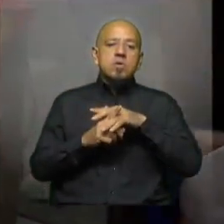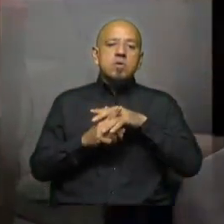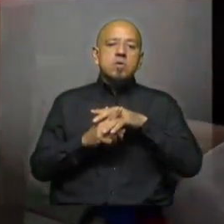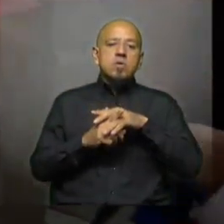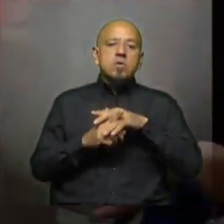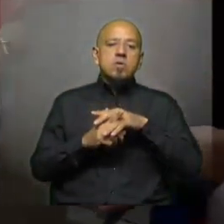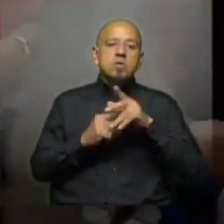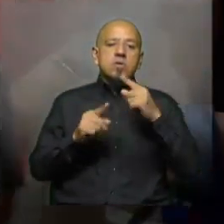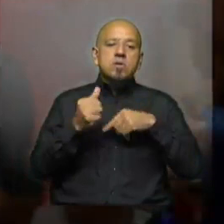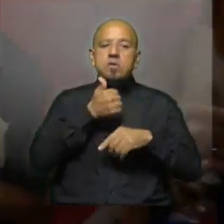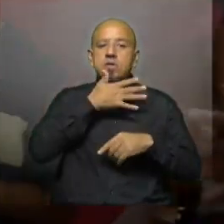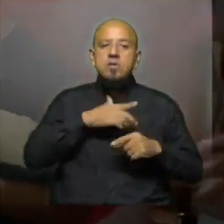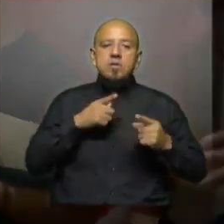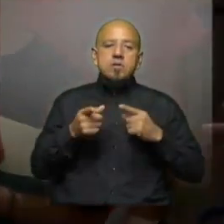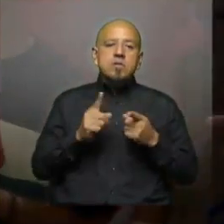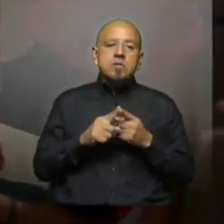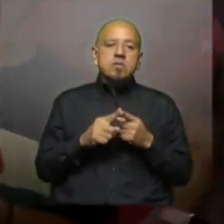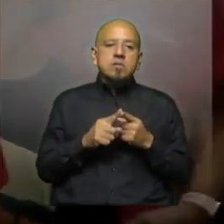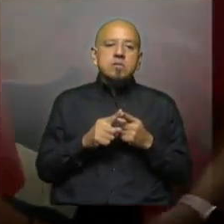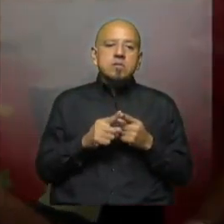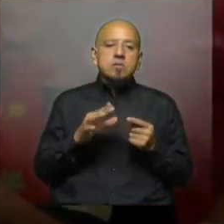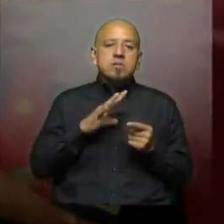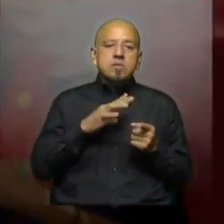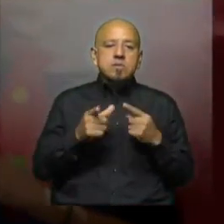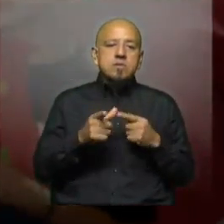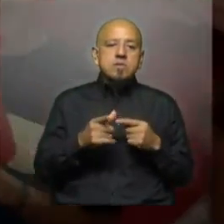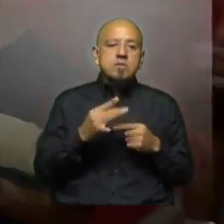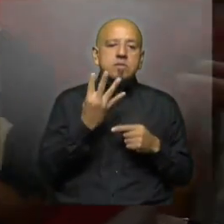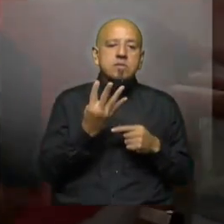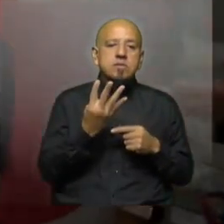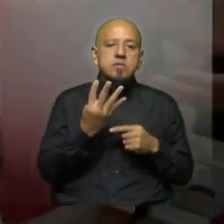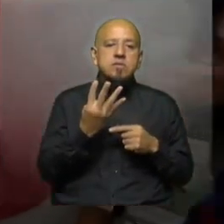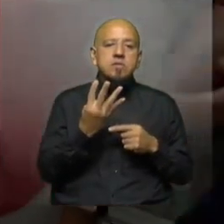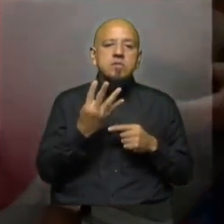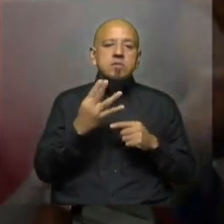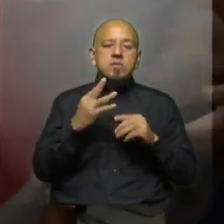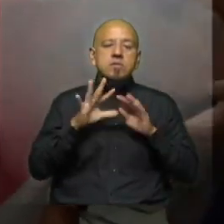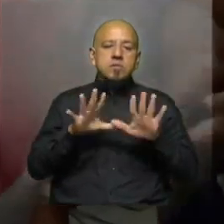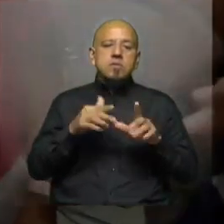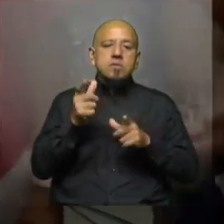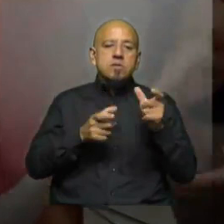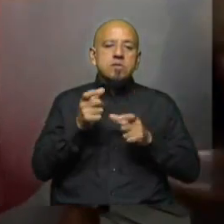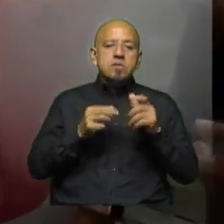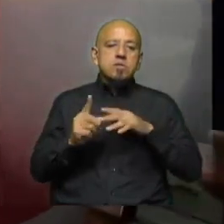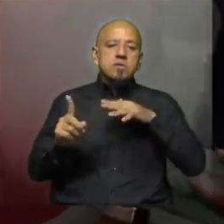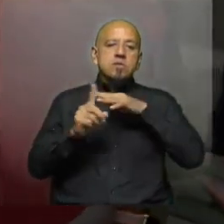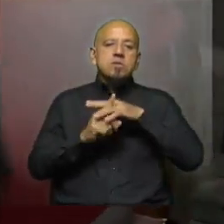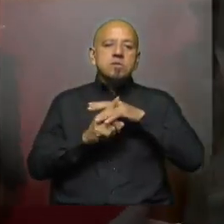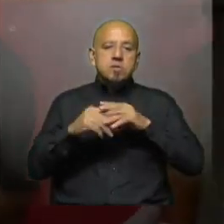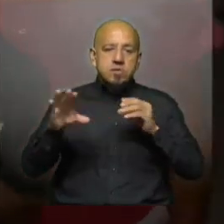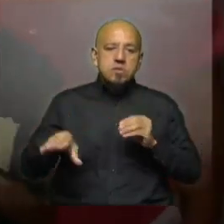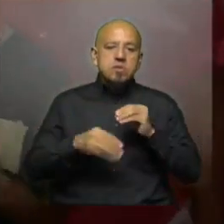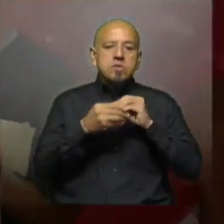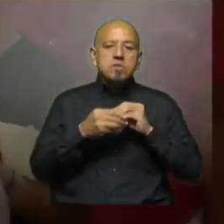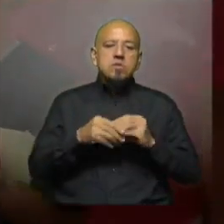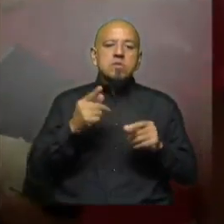seguramente de la historia. Hay 410 personas de inclusión que fueron incorporadas en